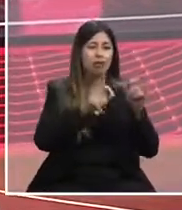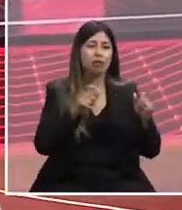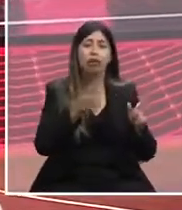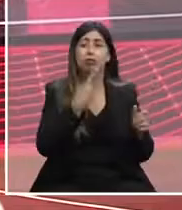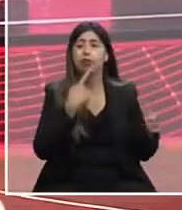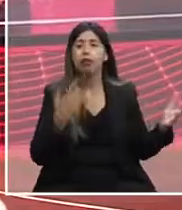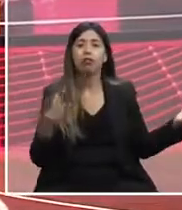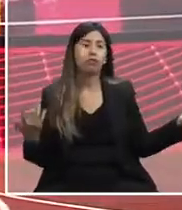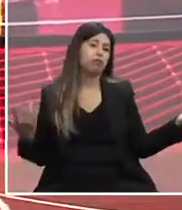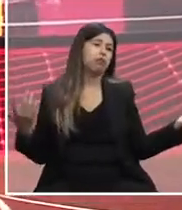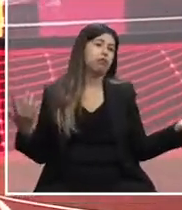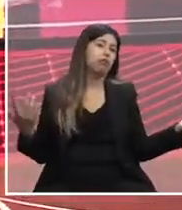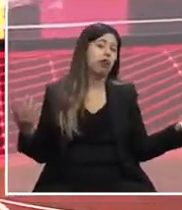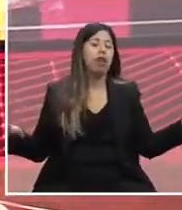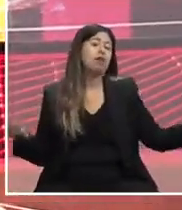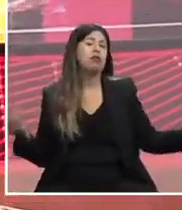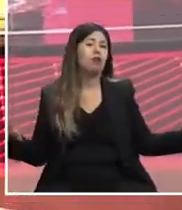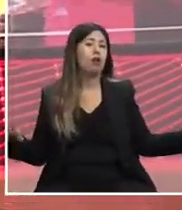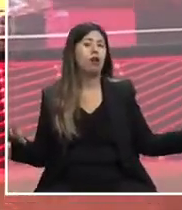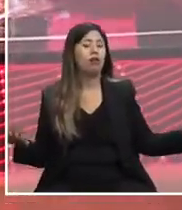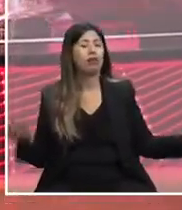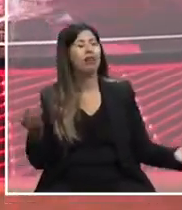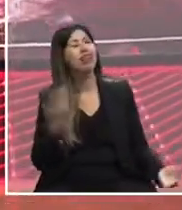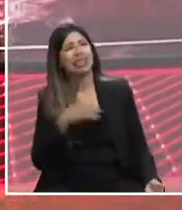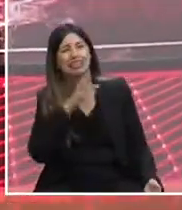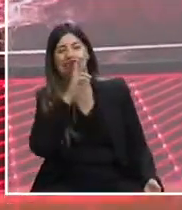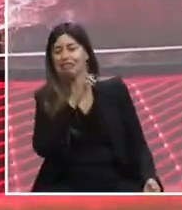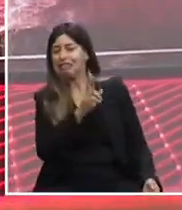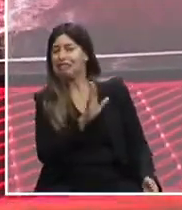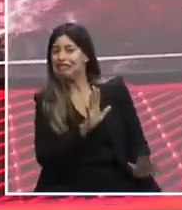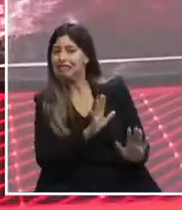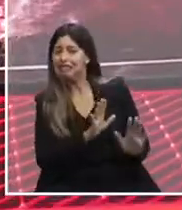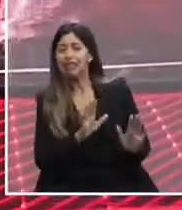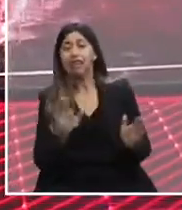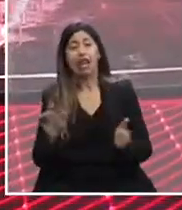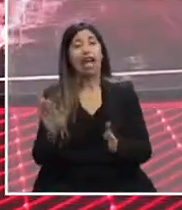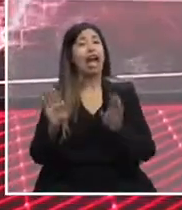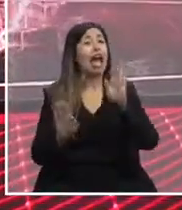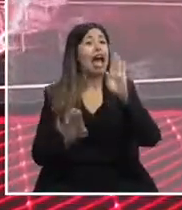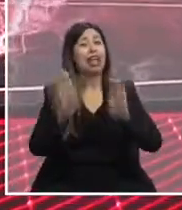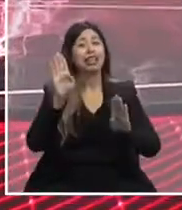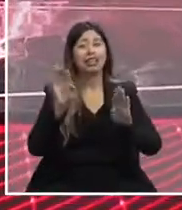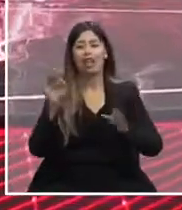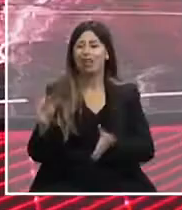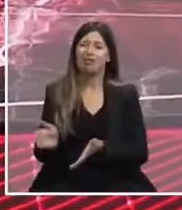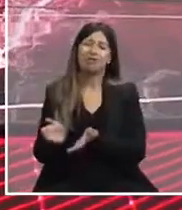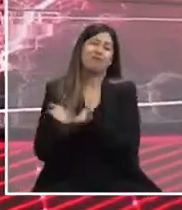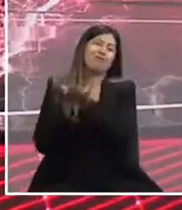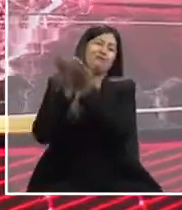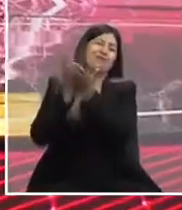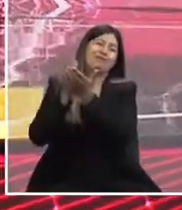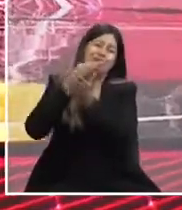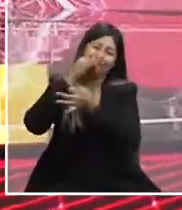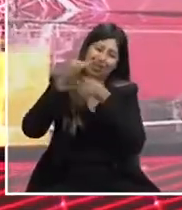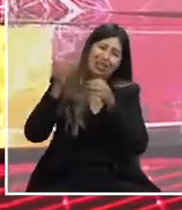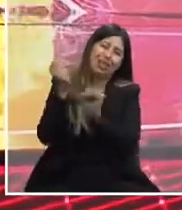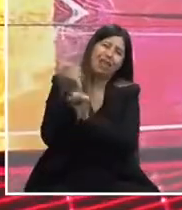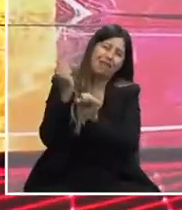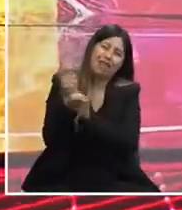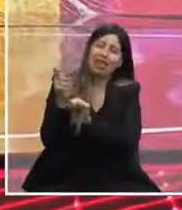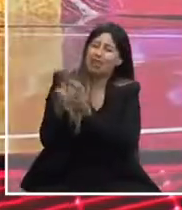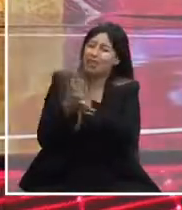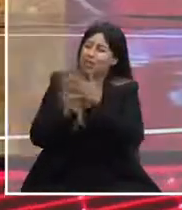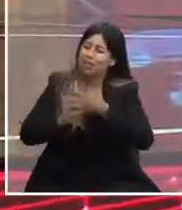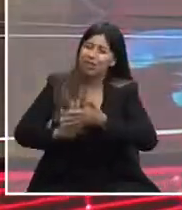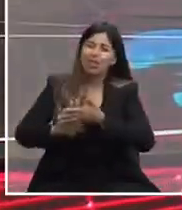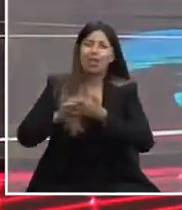¿y qué pasó? Levantamos a este candidato, lo hicimos, lo impulsamos, lo trabajamos, le dijimos, está todo listo, no hay problema, la